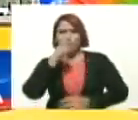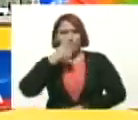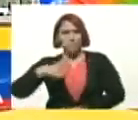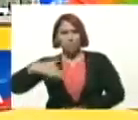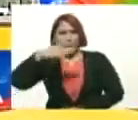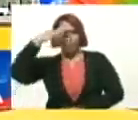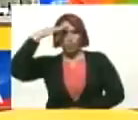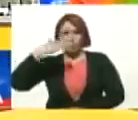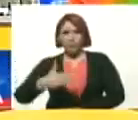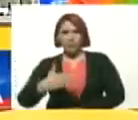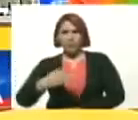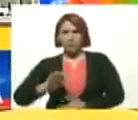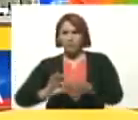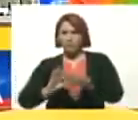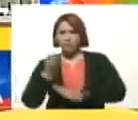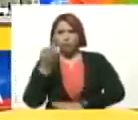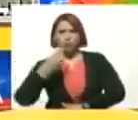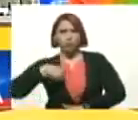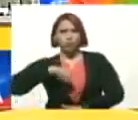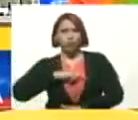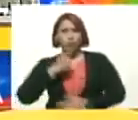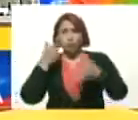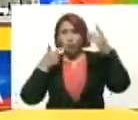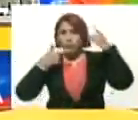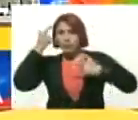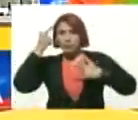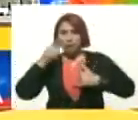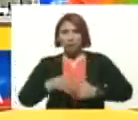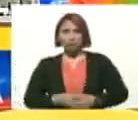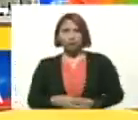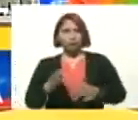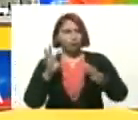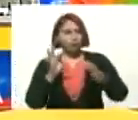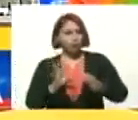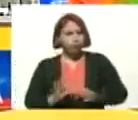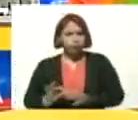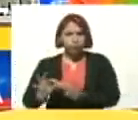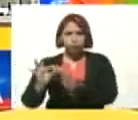fundada y forjada por nuestro comandante Chávez, se unió